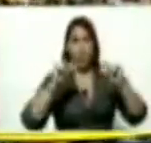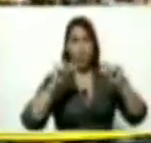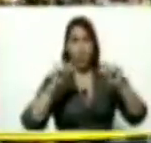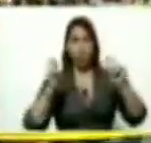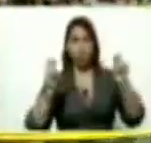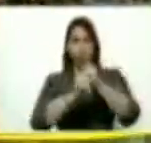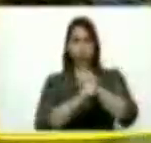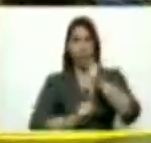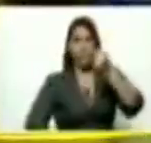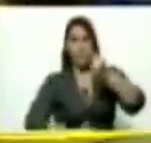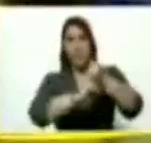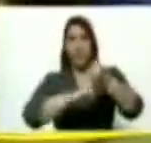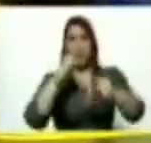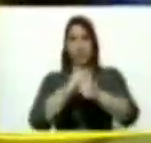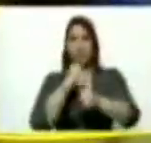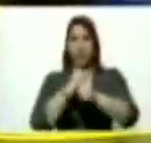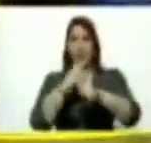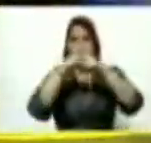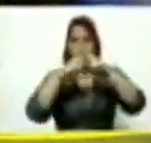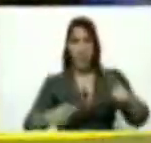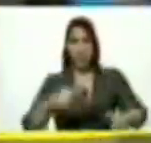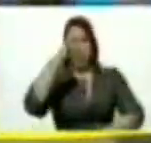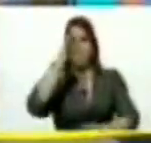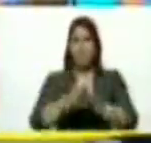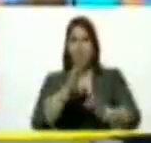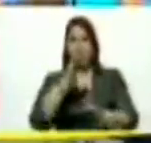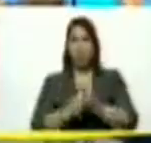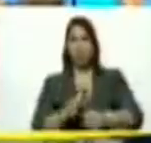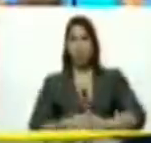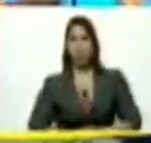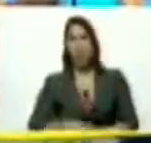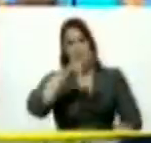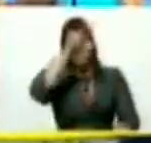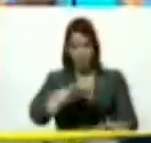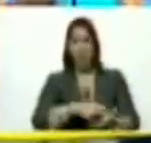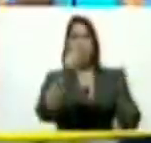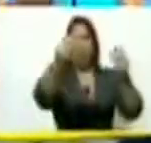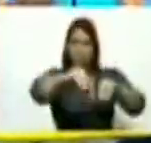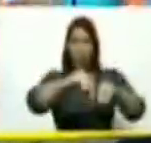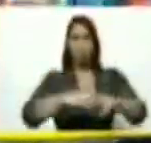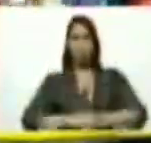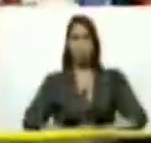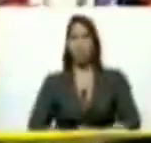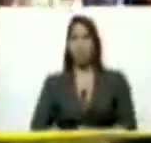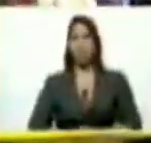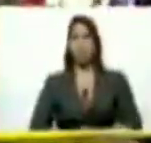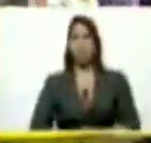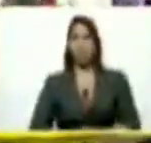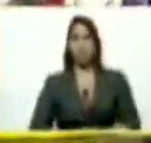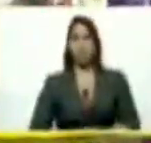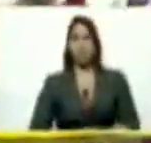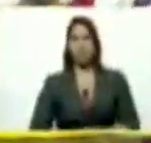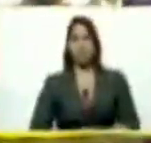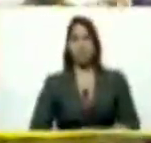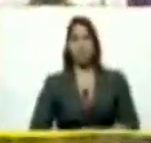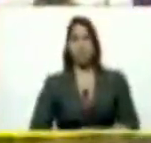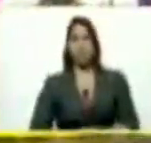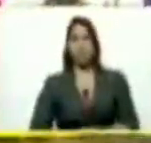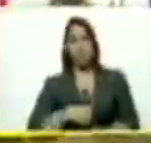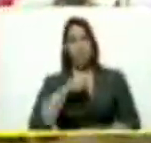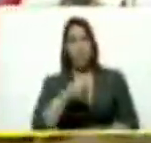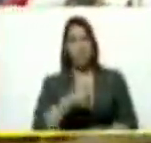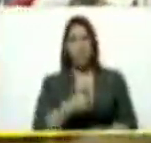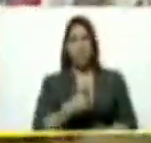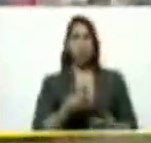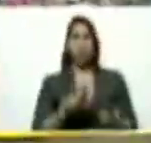avanzando, por lo que más temprano que tarde tendremos el salario de un Petro. Cabe destacar que según la página web del Banco de